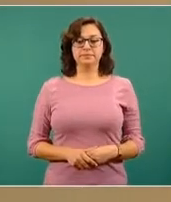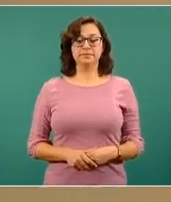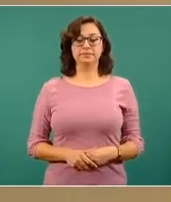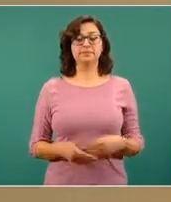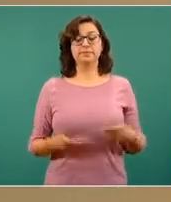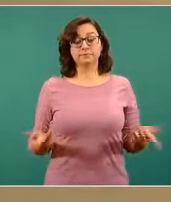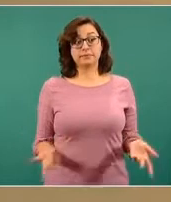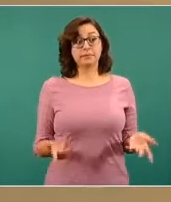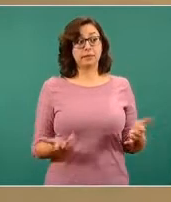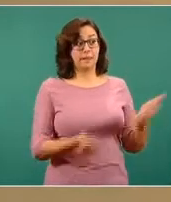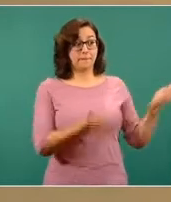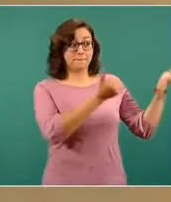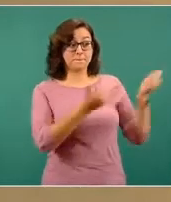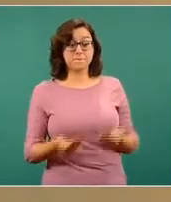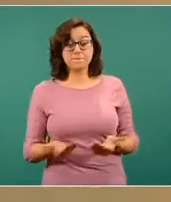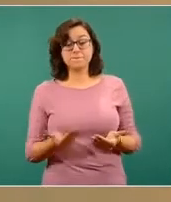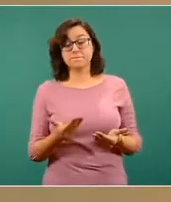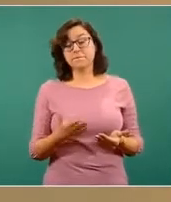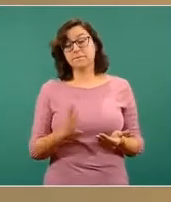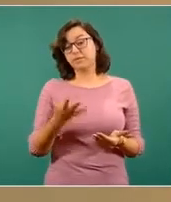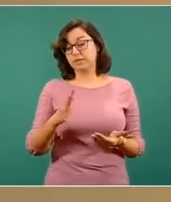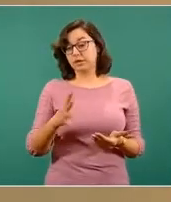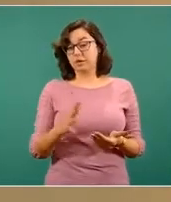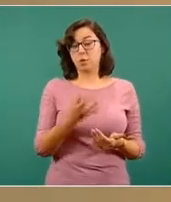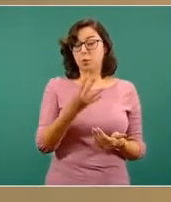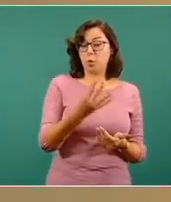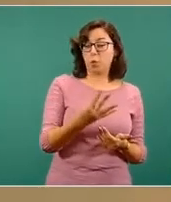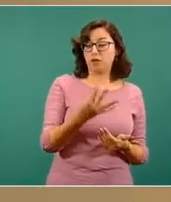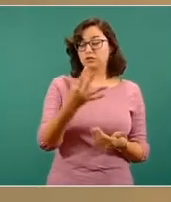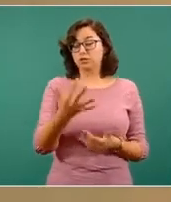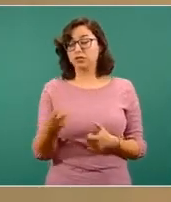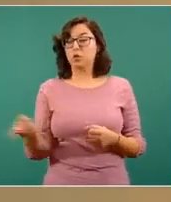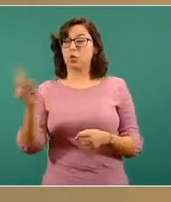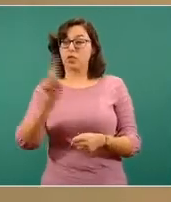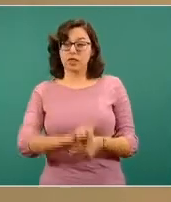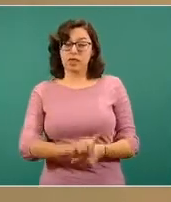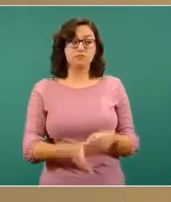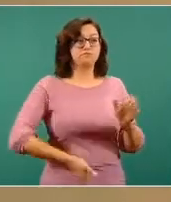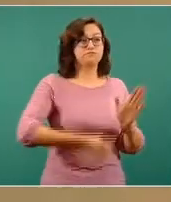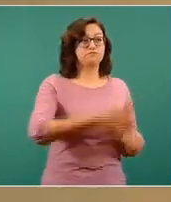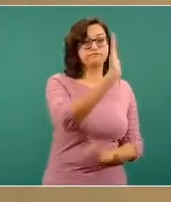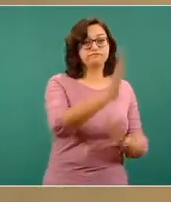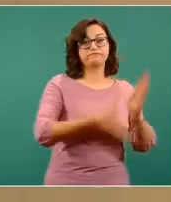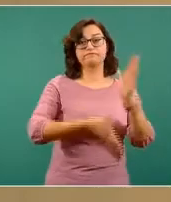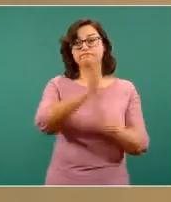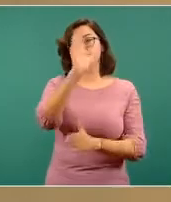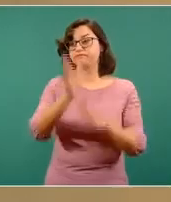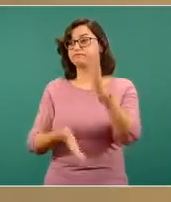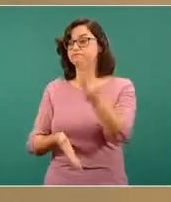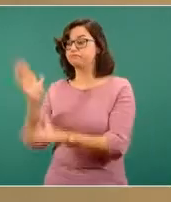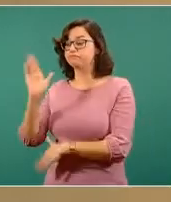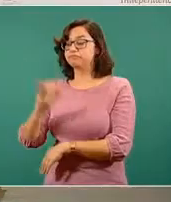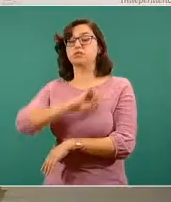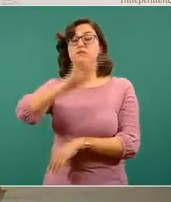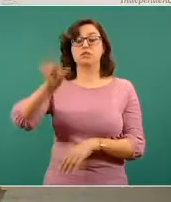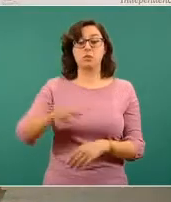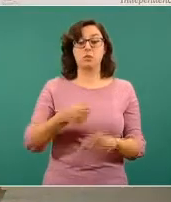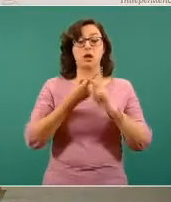paquete, 4 o 5 días para que esté en los puestos de vacunación y su uso se puede llevar